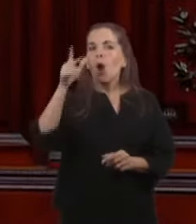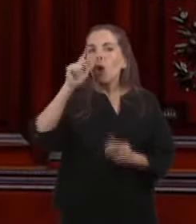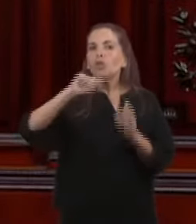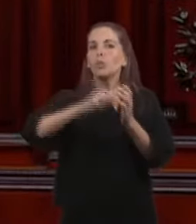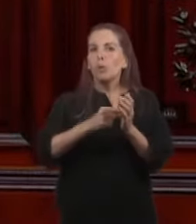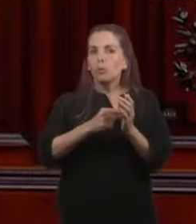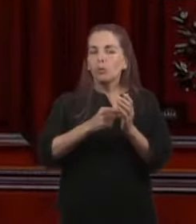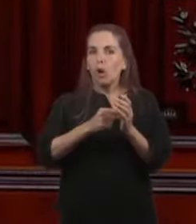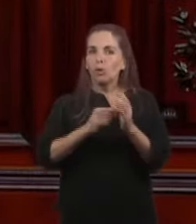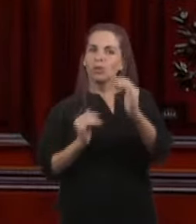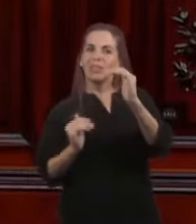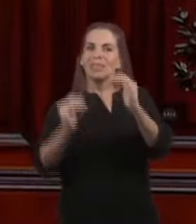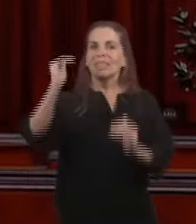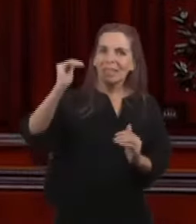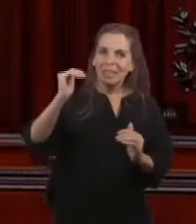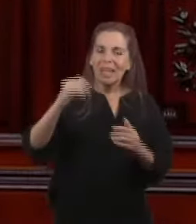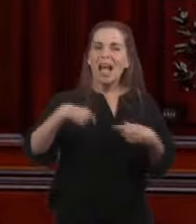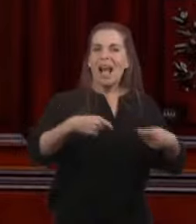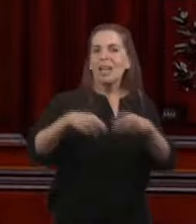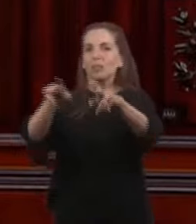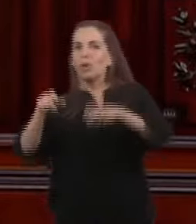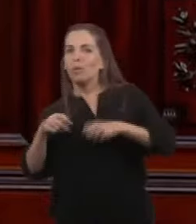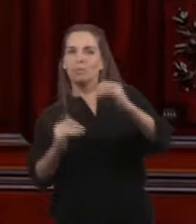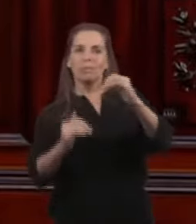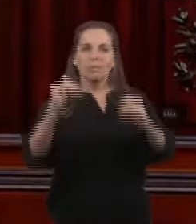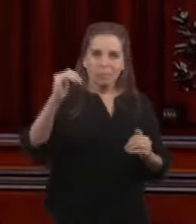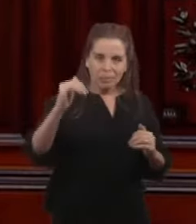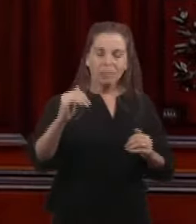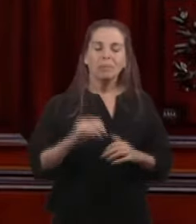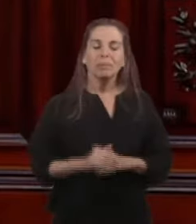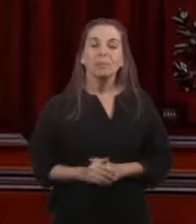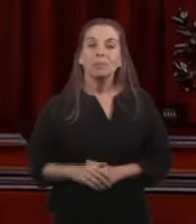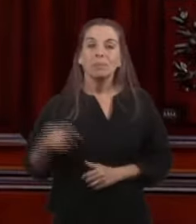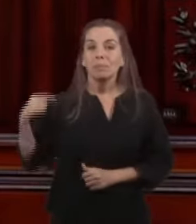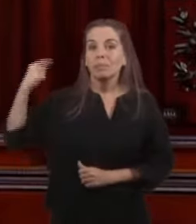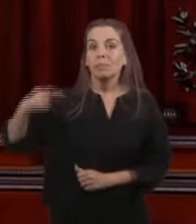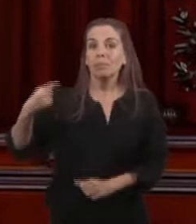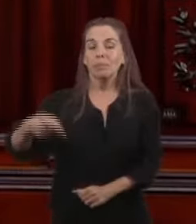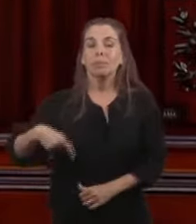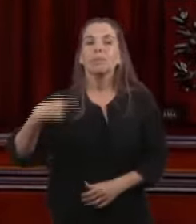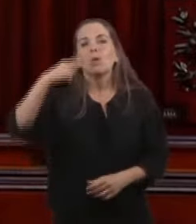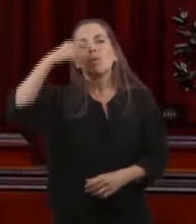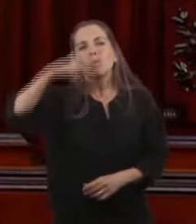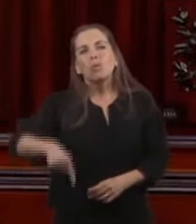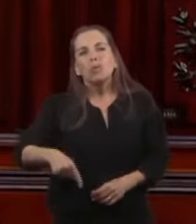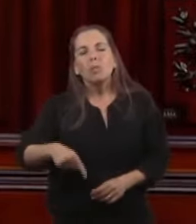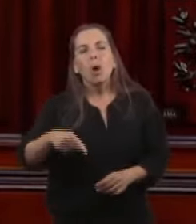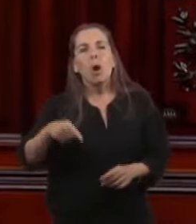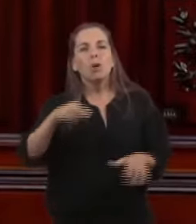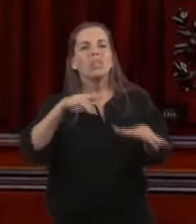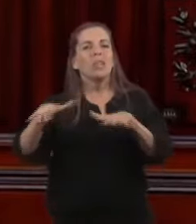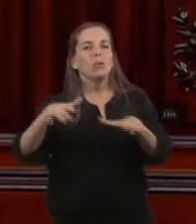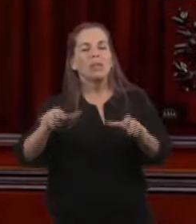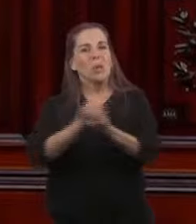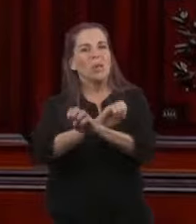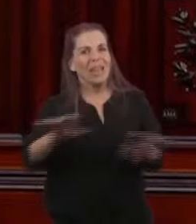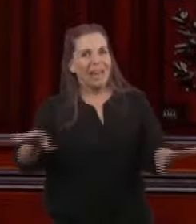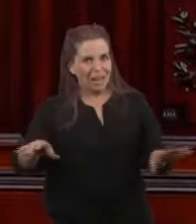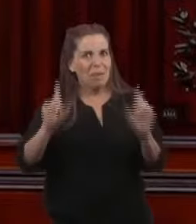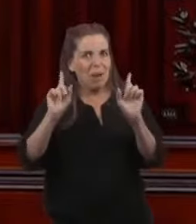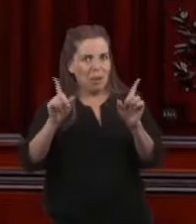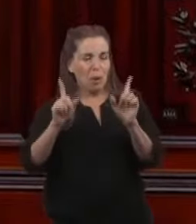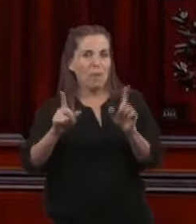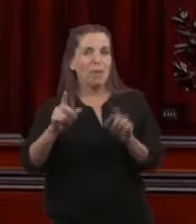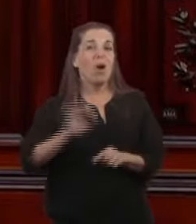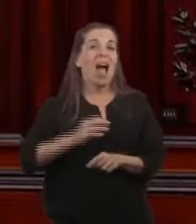de déficit y detrás de un de uno de nuestros últimos traumas nacionales la crisis de la convertibilidad